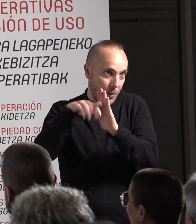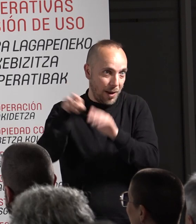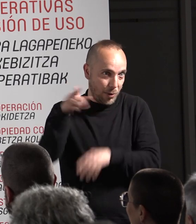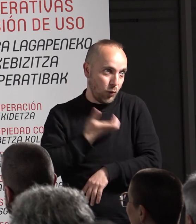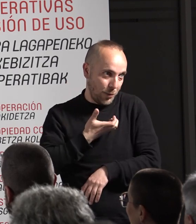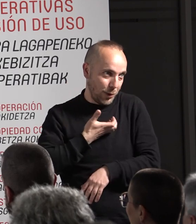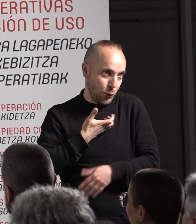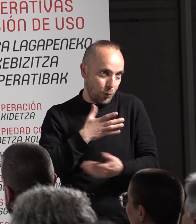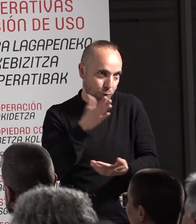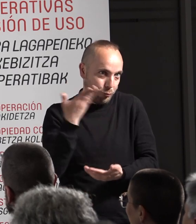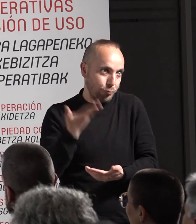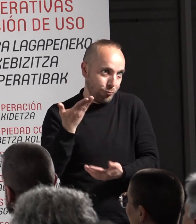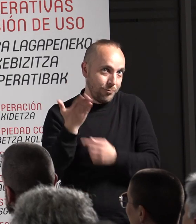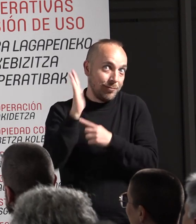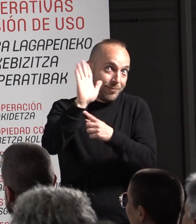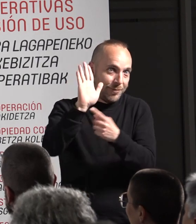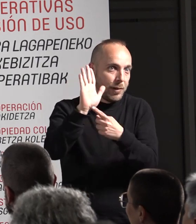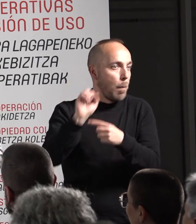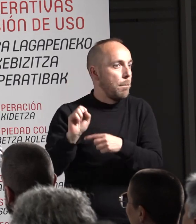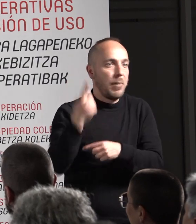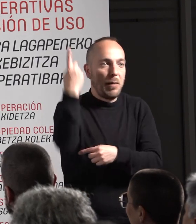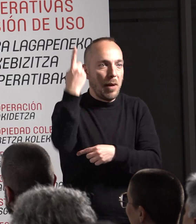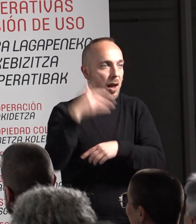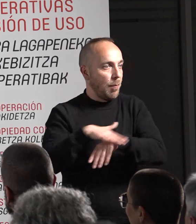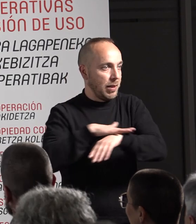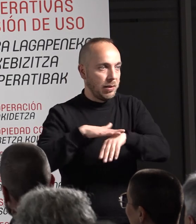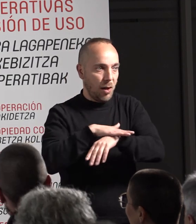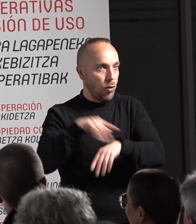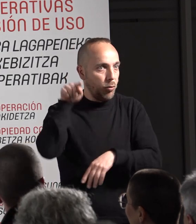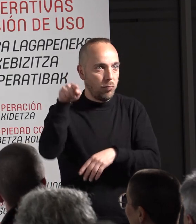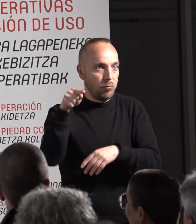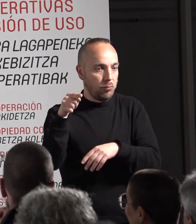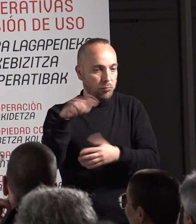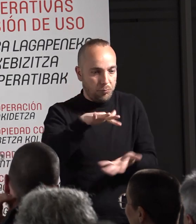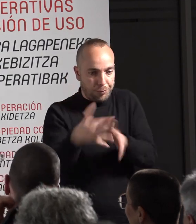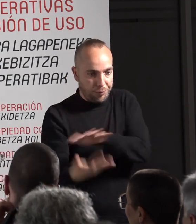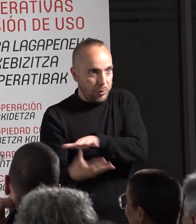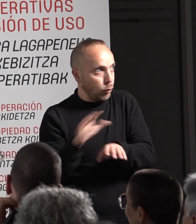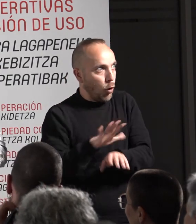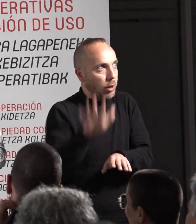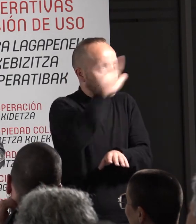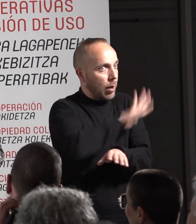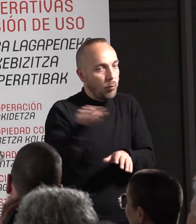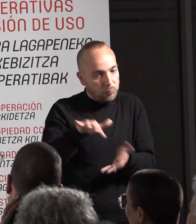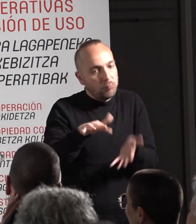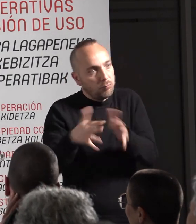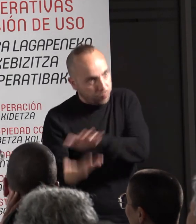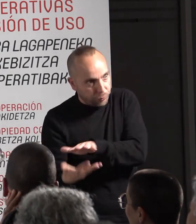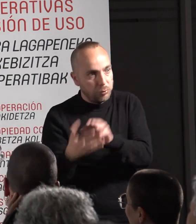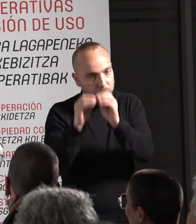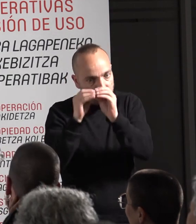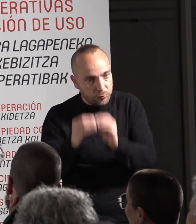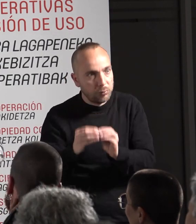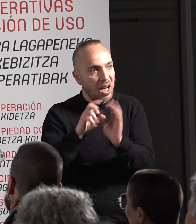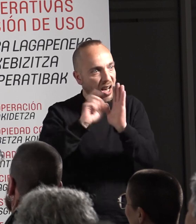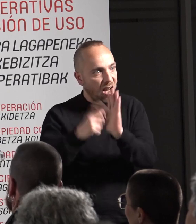que efectivamente es la primera administración que implantó en el Estado un embrión legislativo con